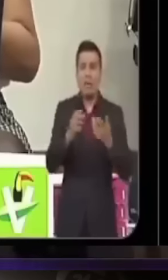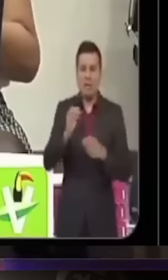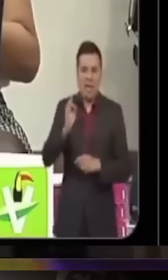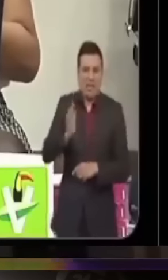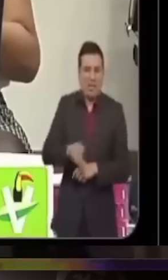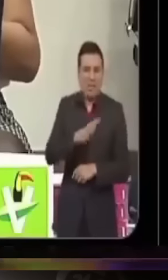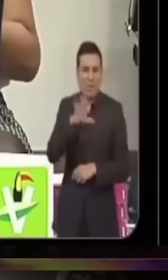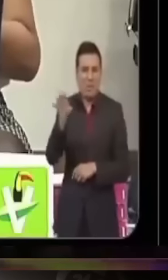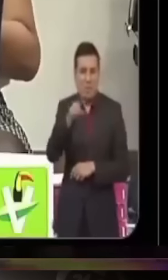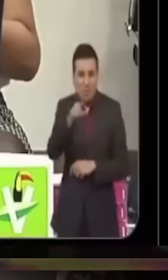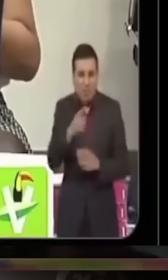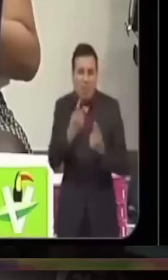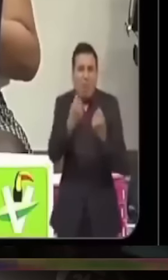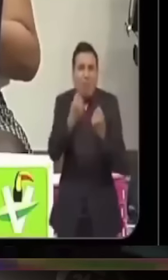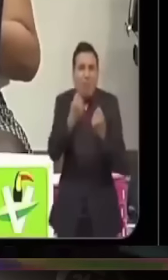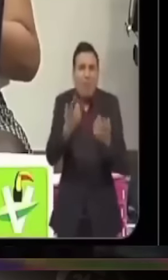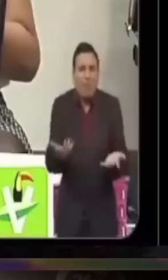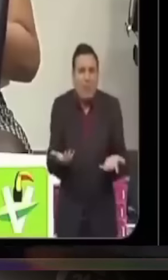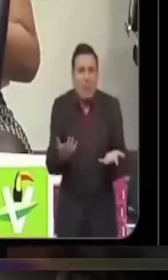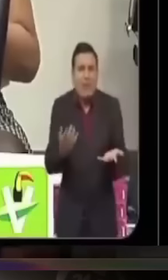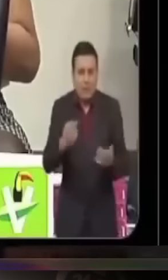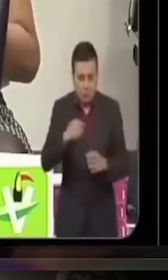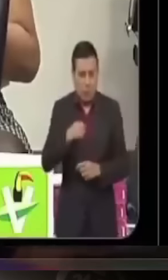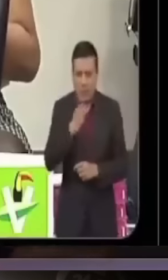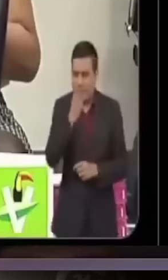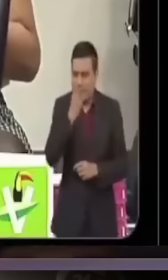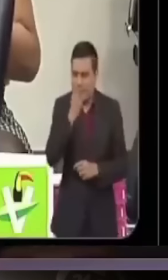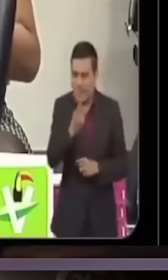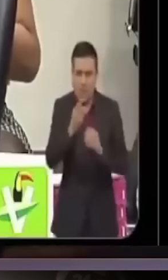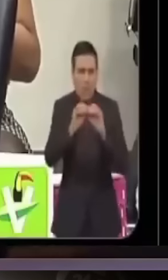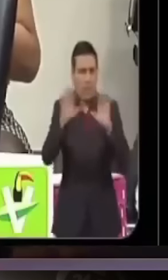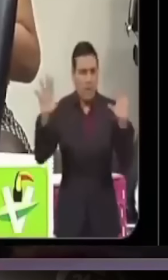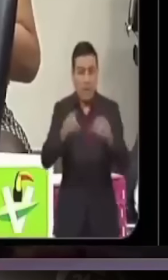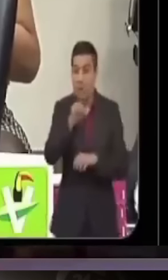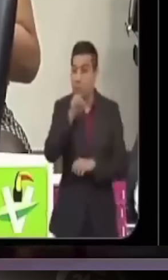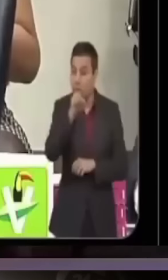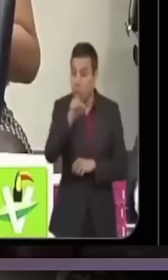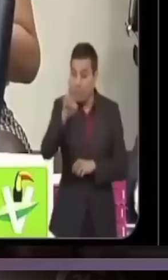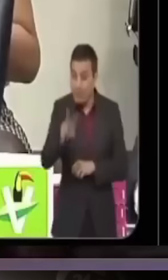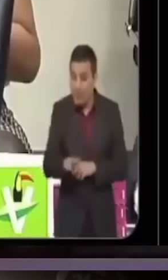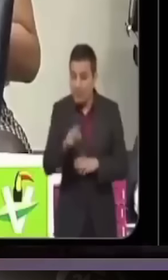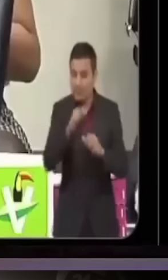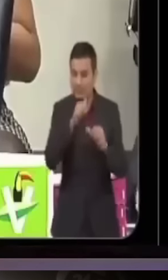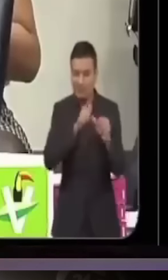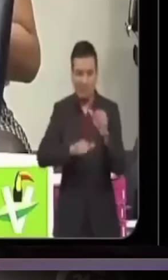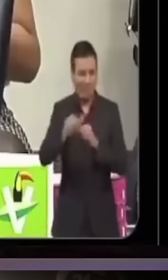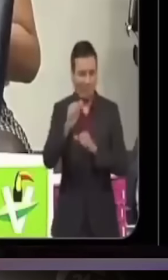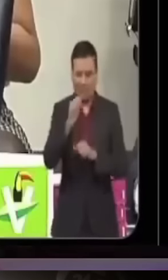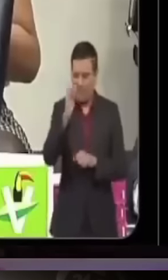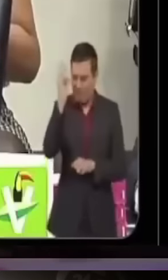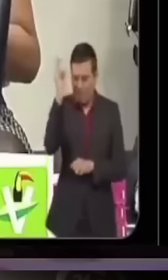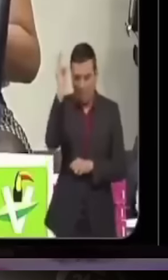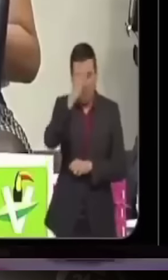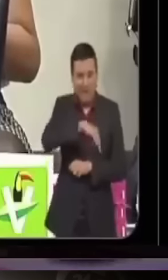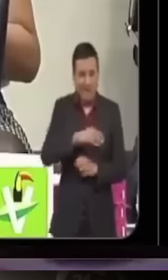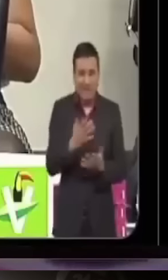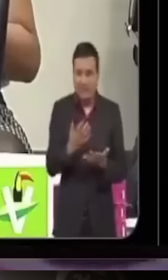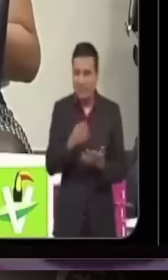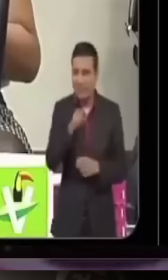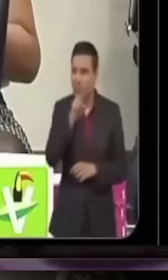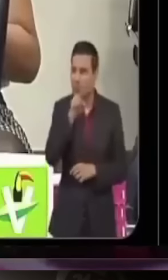o no. Te vamos a venir a decir aquí lo que eres. Un usurpador y un falseario que se la